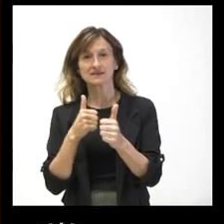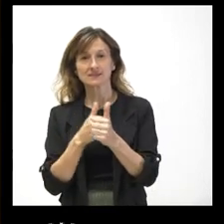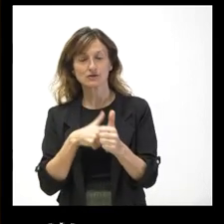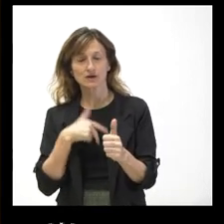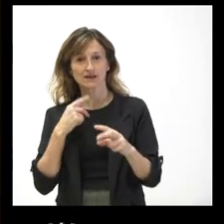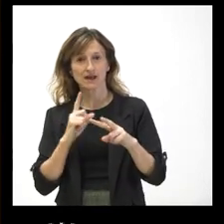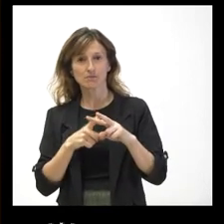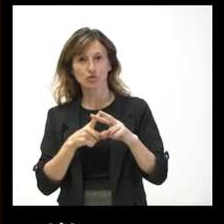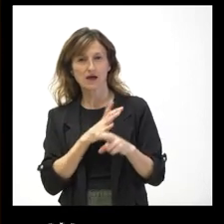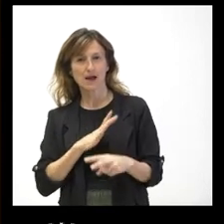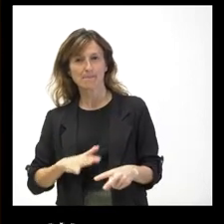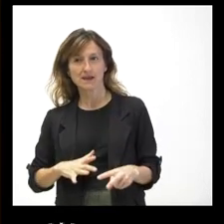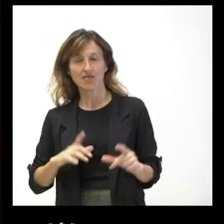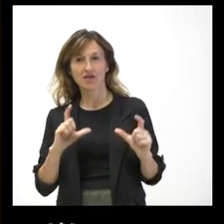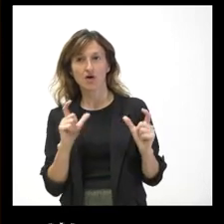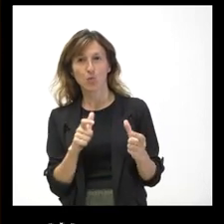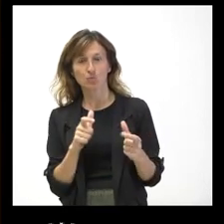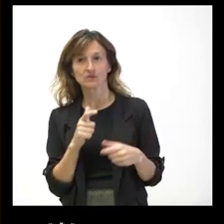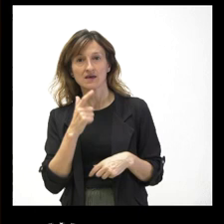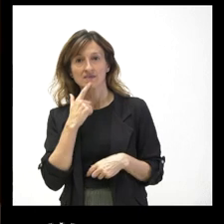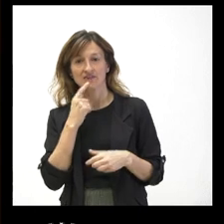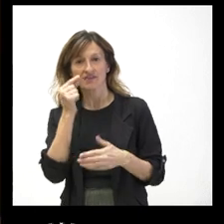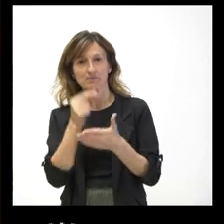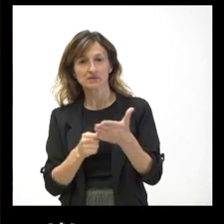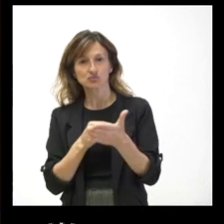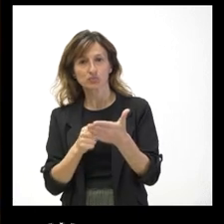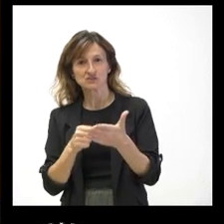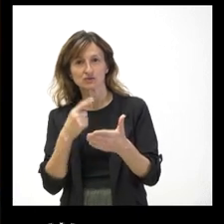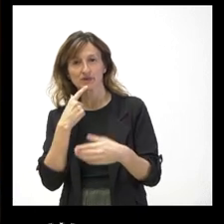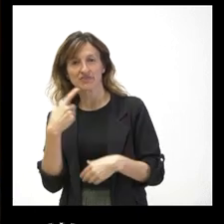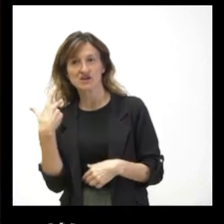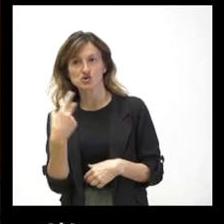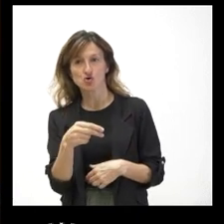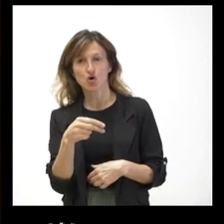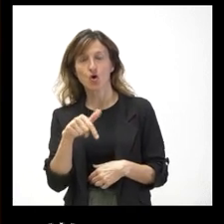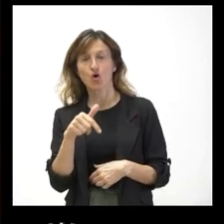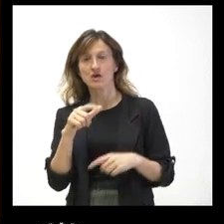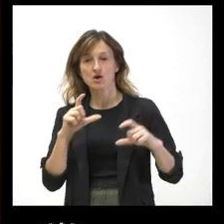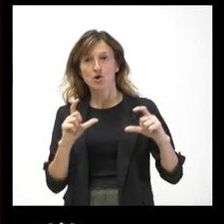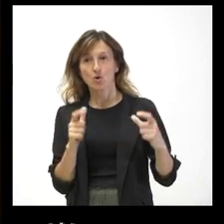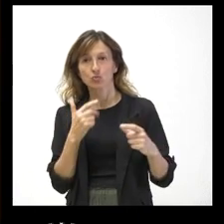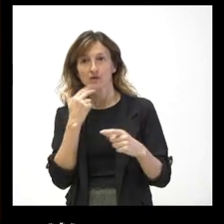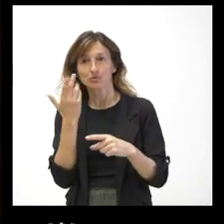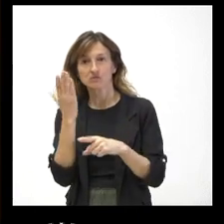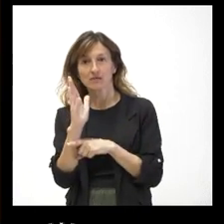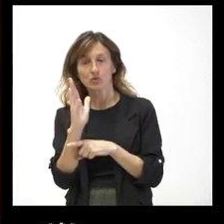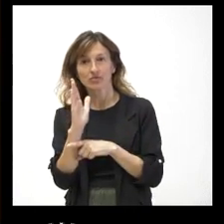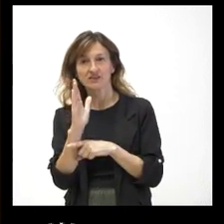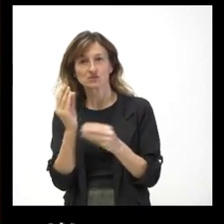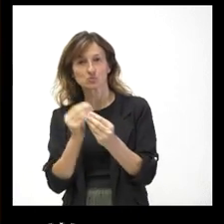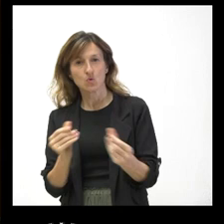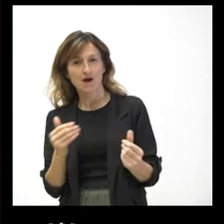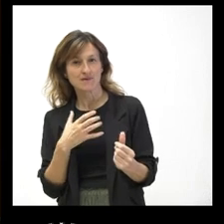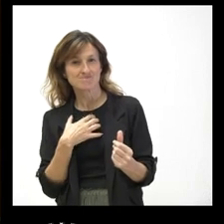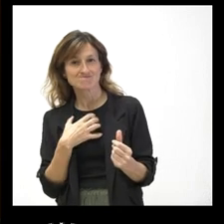amenazaba a la junta decía que s hay que tumbar los próximos presupuestos que se tumban hoy lo que ha ocurrido en la junta de portavoces no parece que vaya a suavizar las cosas con boxs cree que con